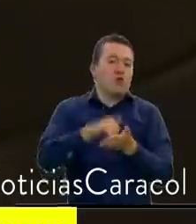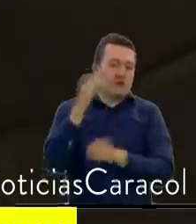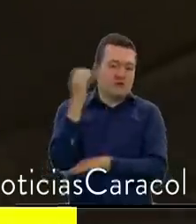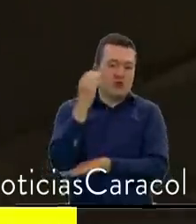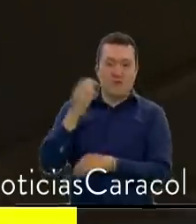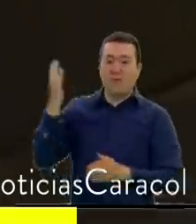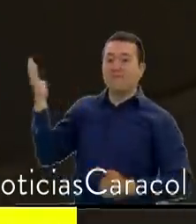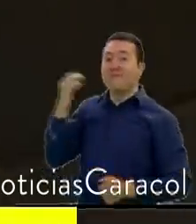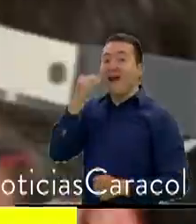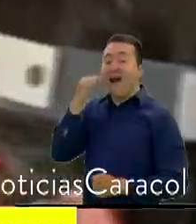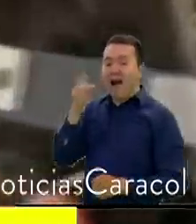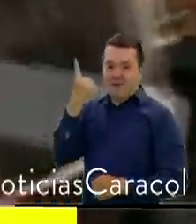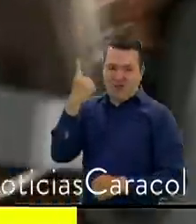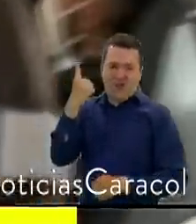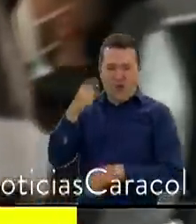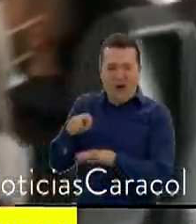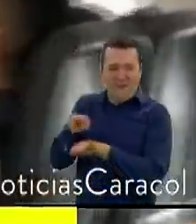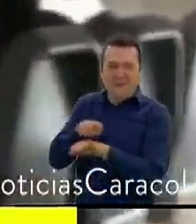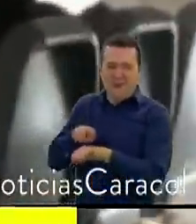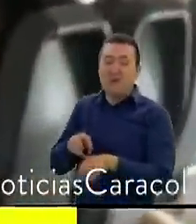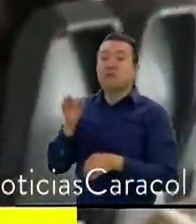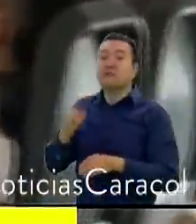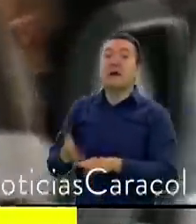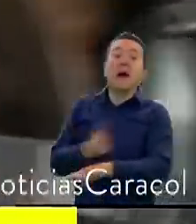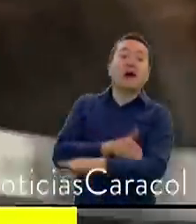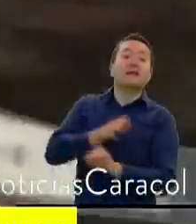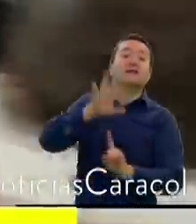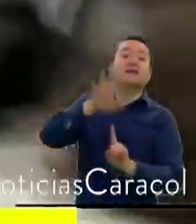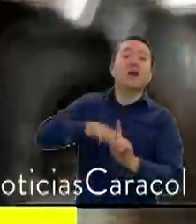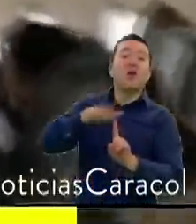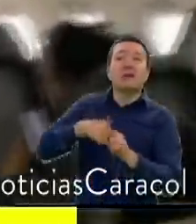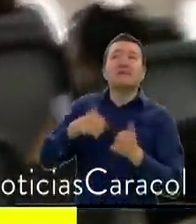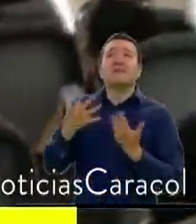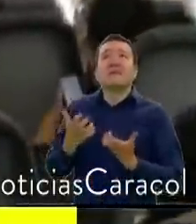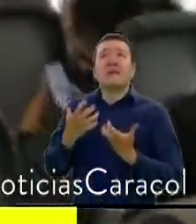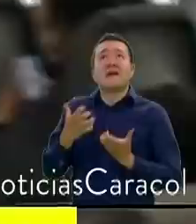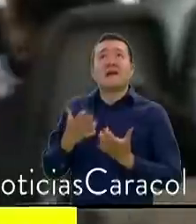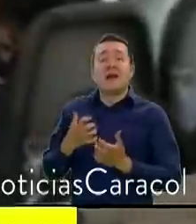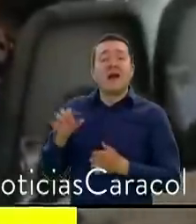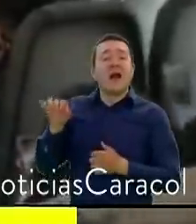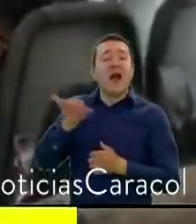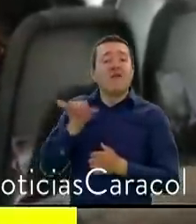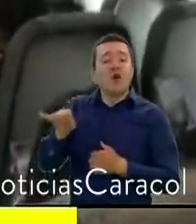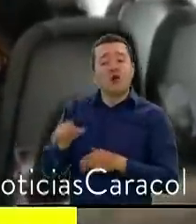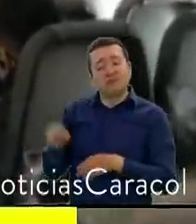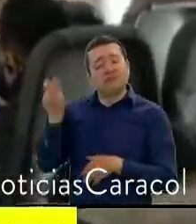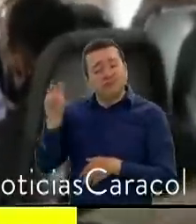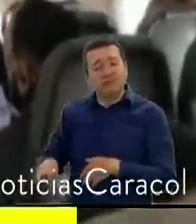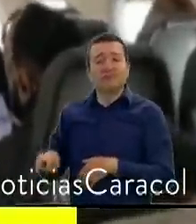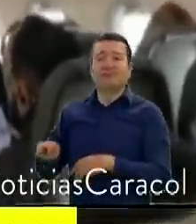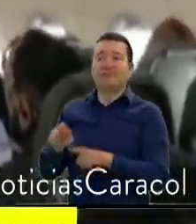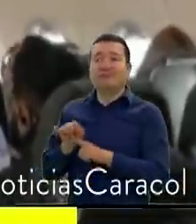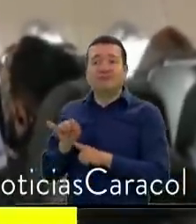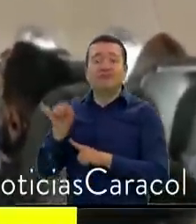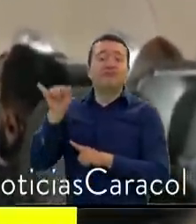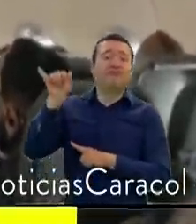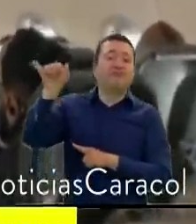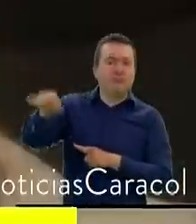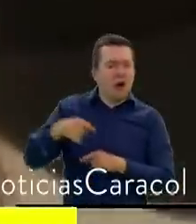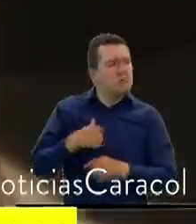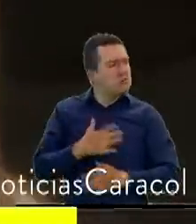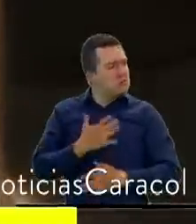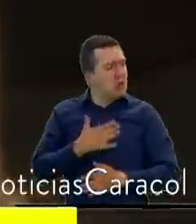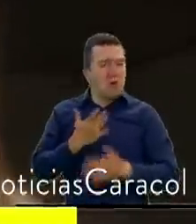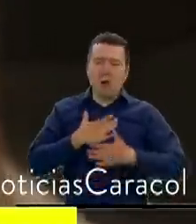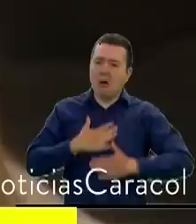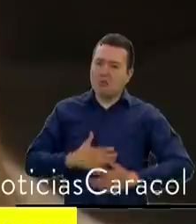del vuelo. Desde hace más de 5 meses añoraba estar sentada en ese avión y siente tranquilidad por todos los protocolos que se están teniendo.